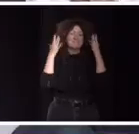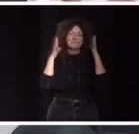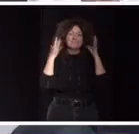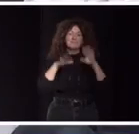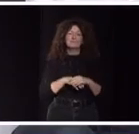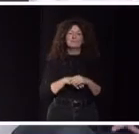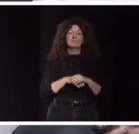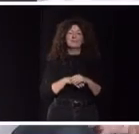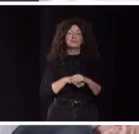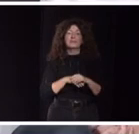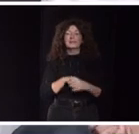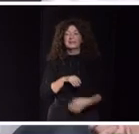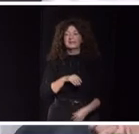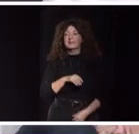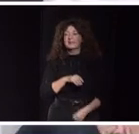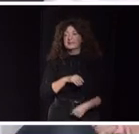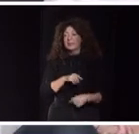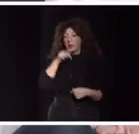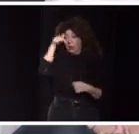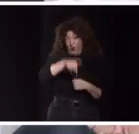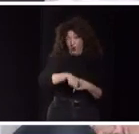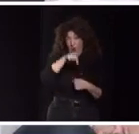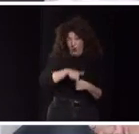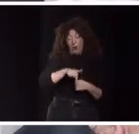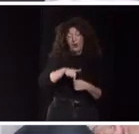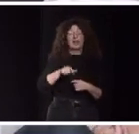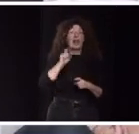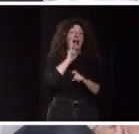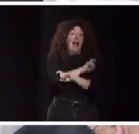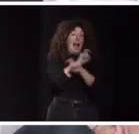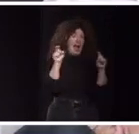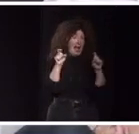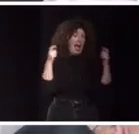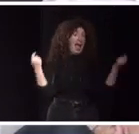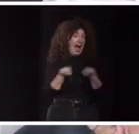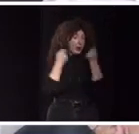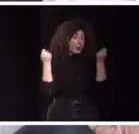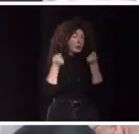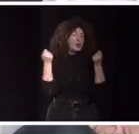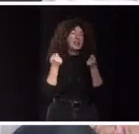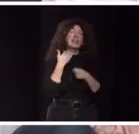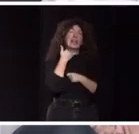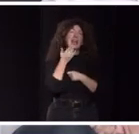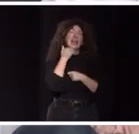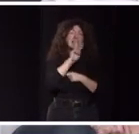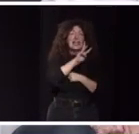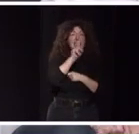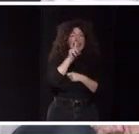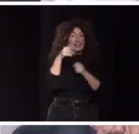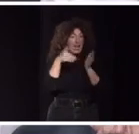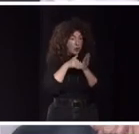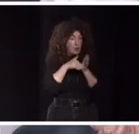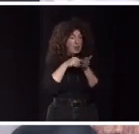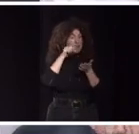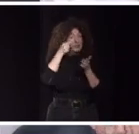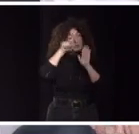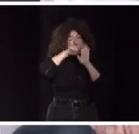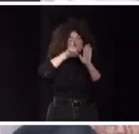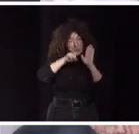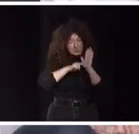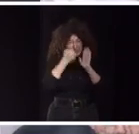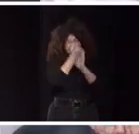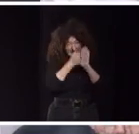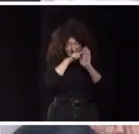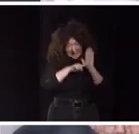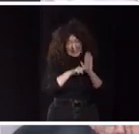Y por si fuera poco, hoy puedo anunciaros que casi 31.000 inscritos e inscritas han participado